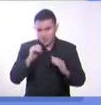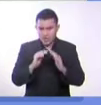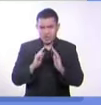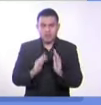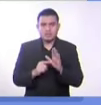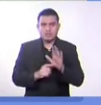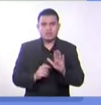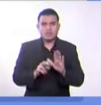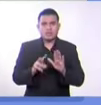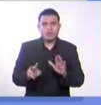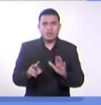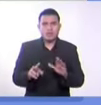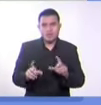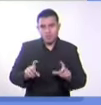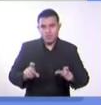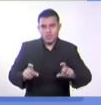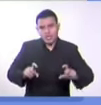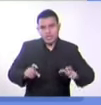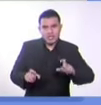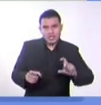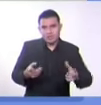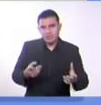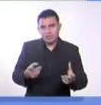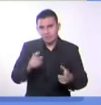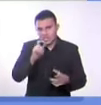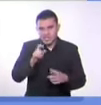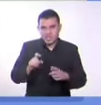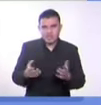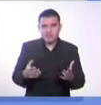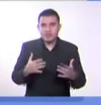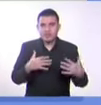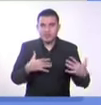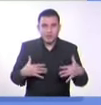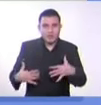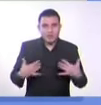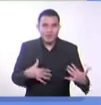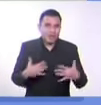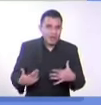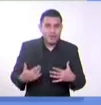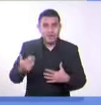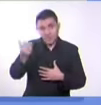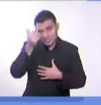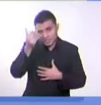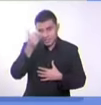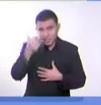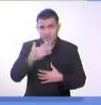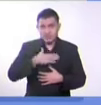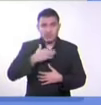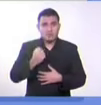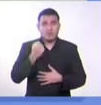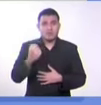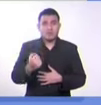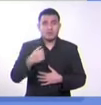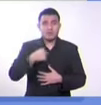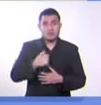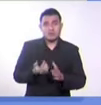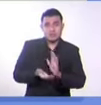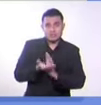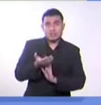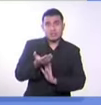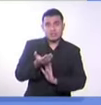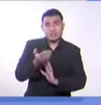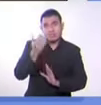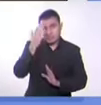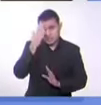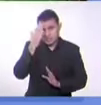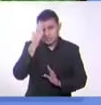sobre muñequitos, pero que siempre nos enseñen. Es lo más importante para mí porque así en clases puedo saber de lo que